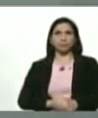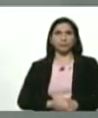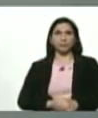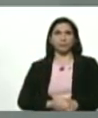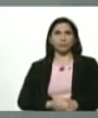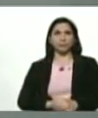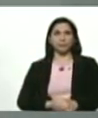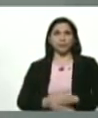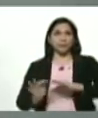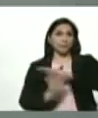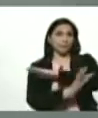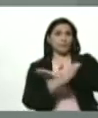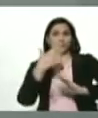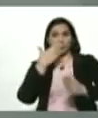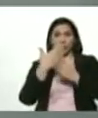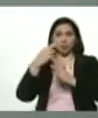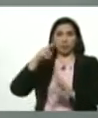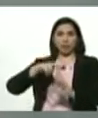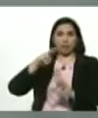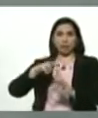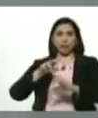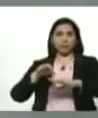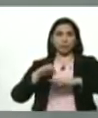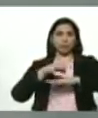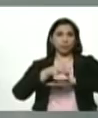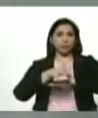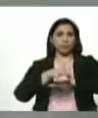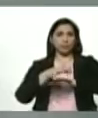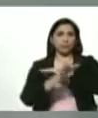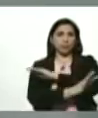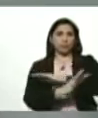en la frontera del táchira municipio fronterizo